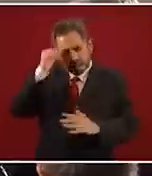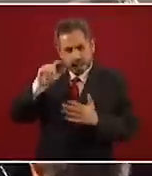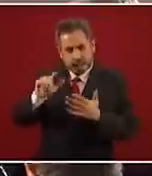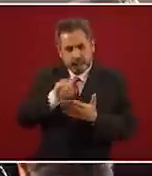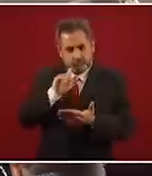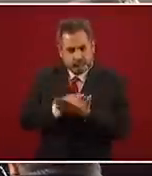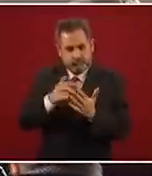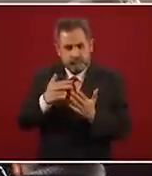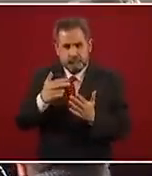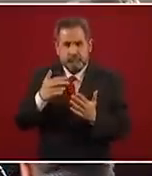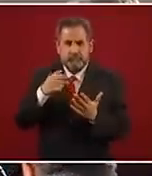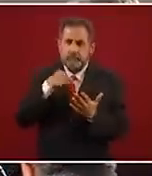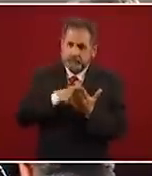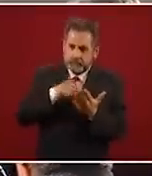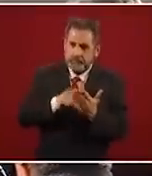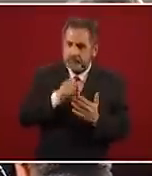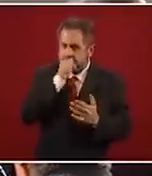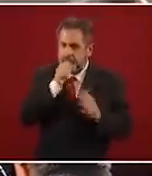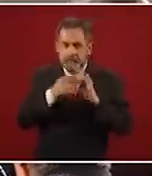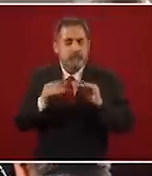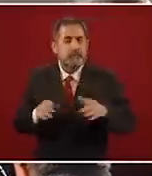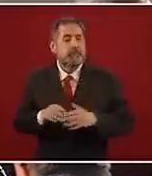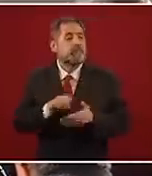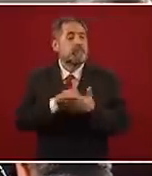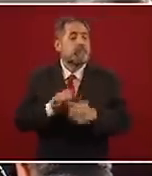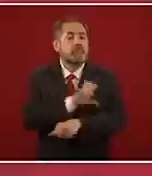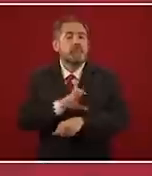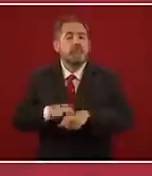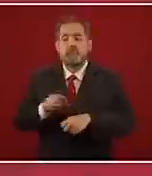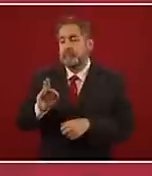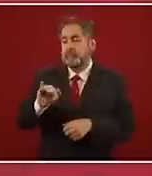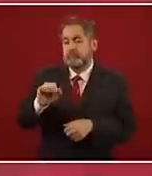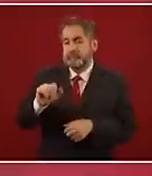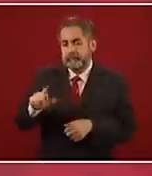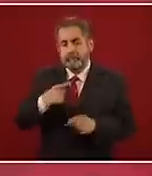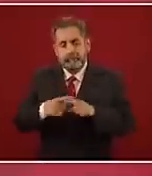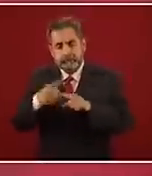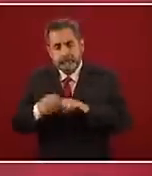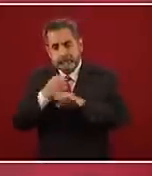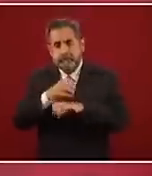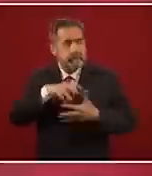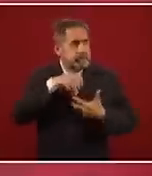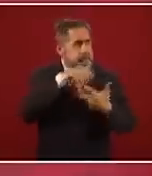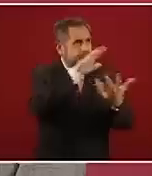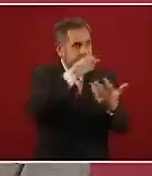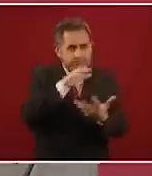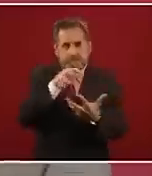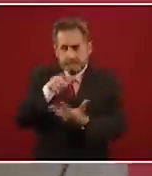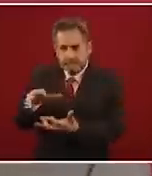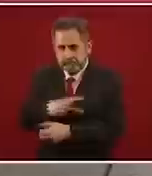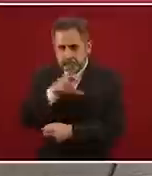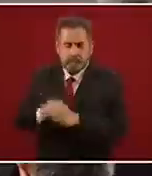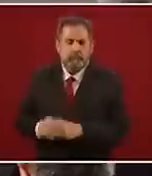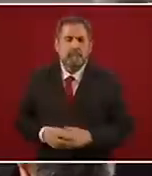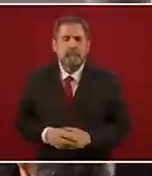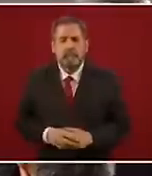las disposiciones de las leyes, por ejemplo, la de coordinación fiscal, y a todos los estados les va a llegar lo que les corresponde.